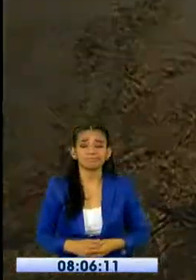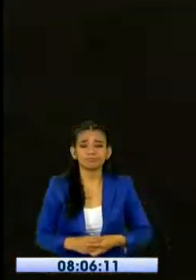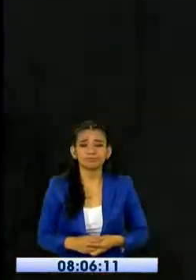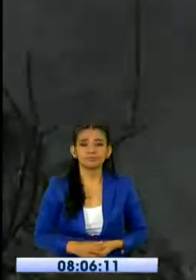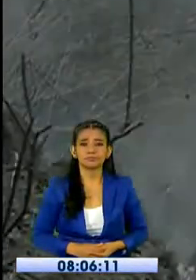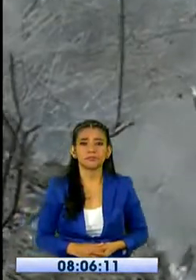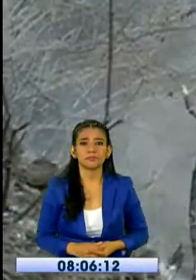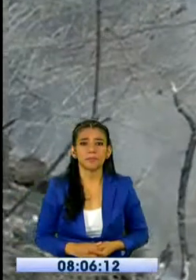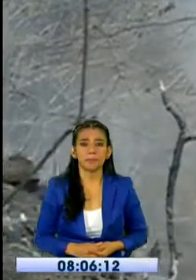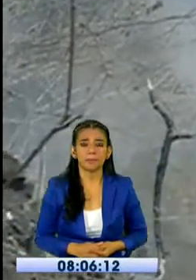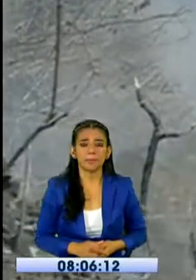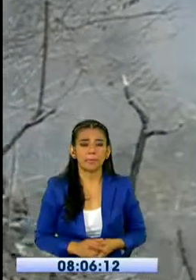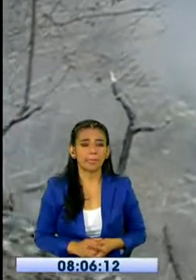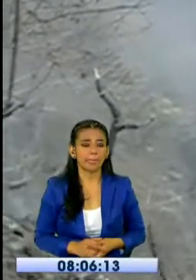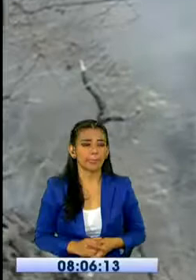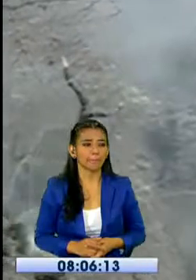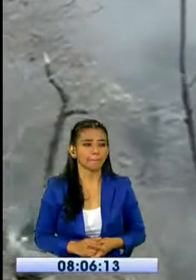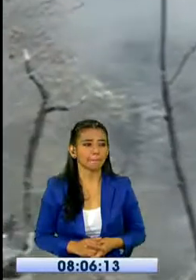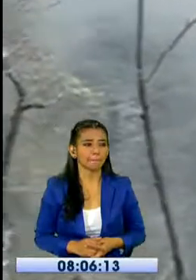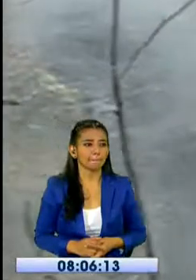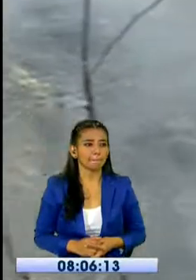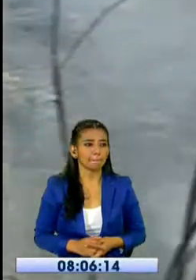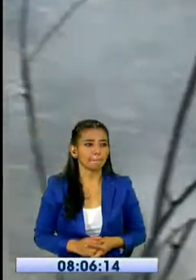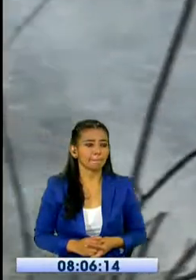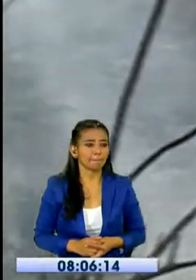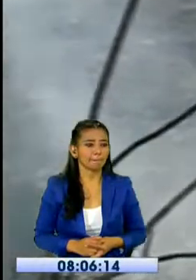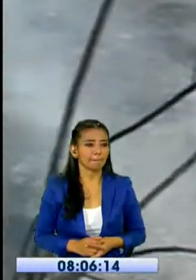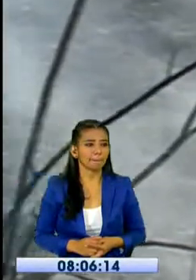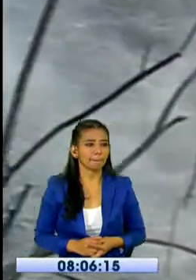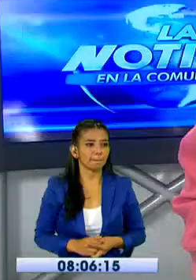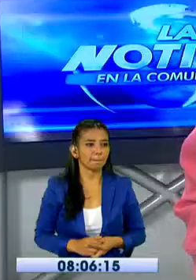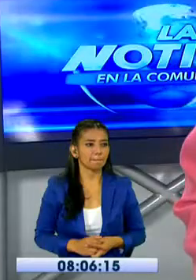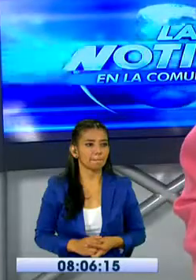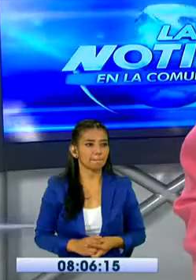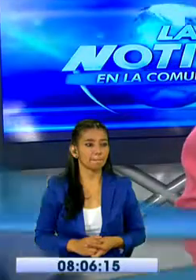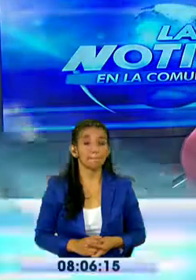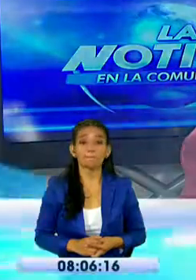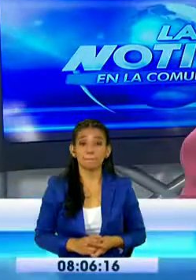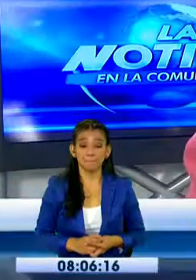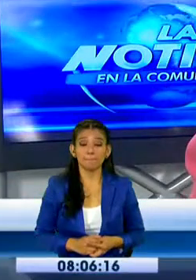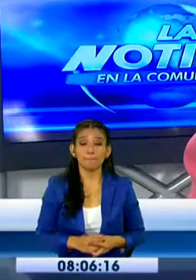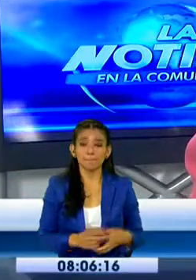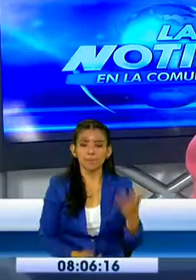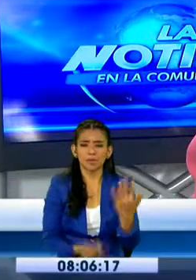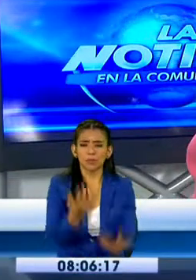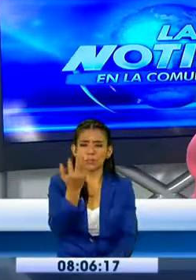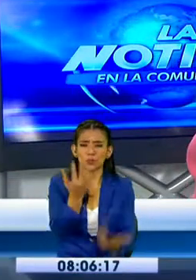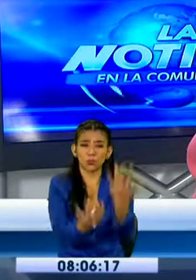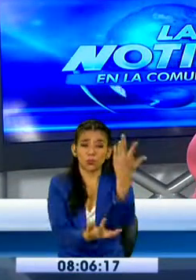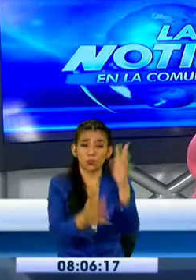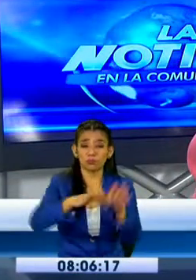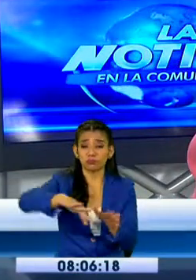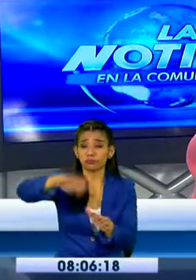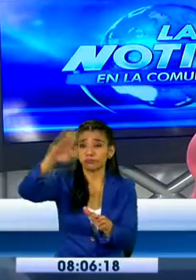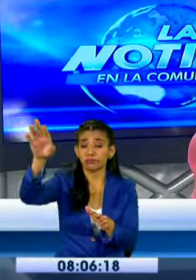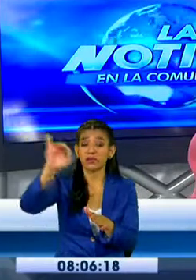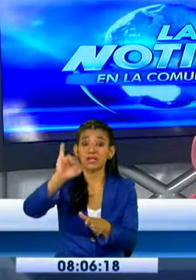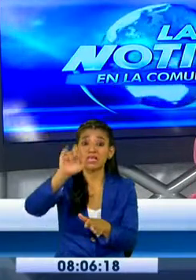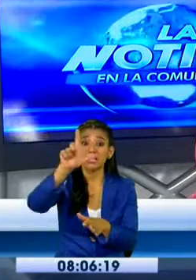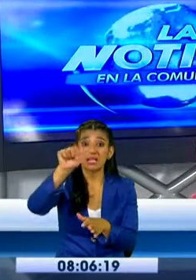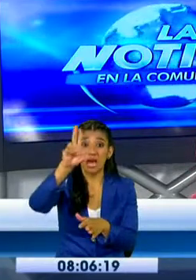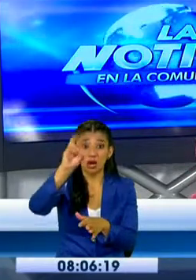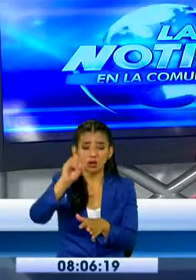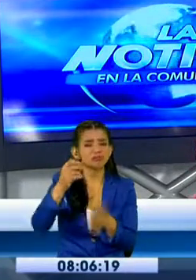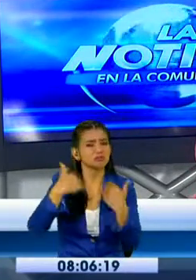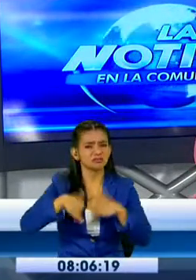Luis Fernández y Luis Terán, informó Andrea Valareso. El incendio en el Cerro y la Luz sigue activo. Hasta el cierre de